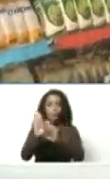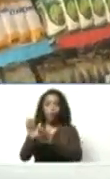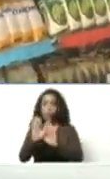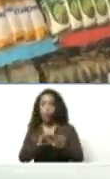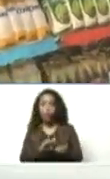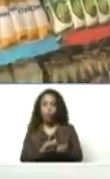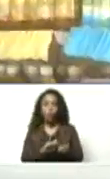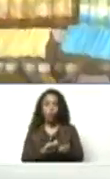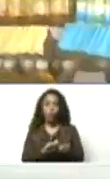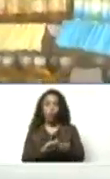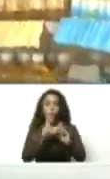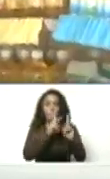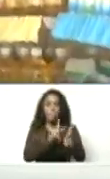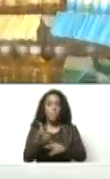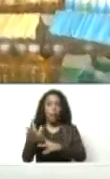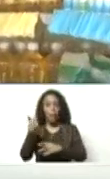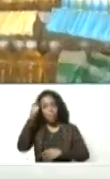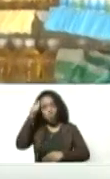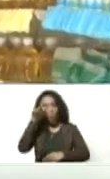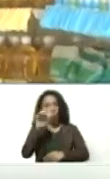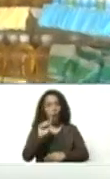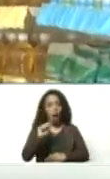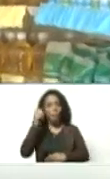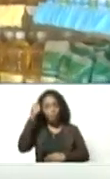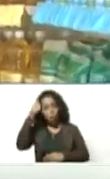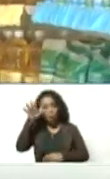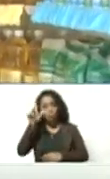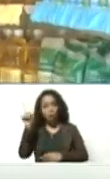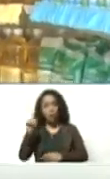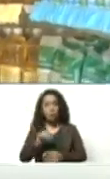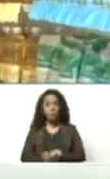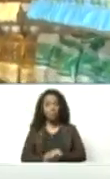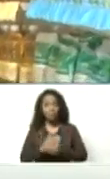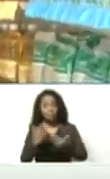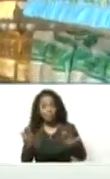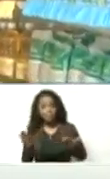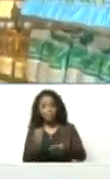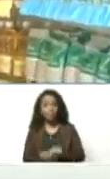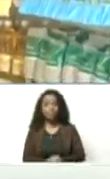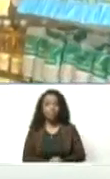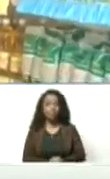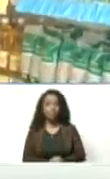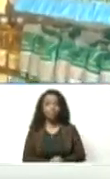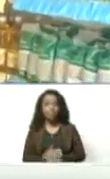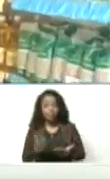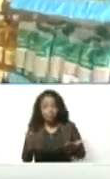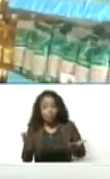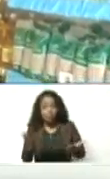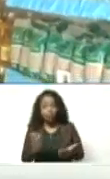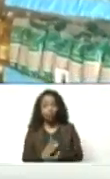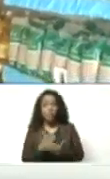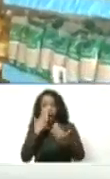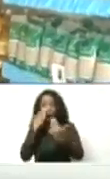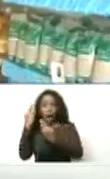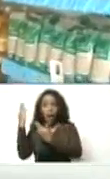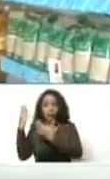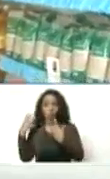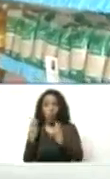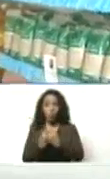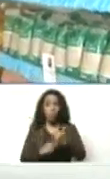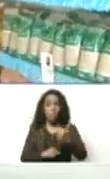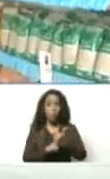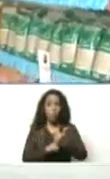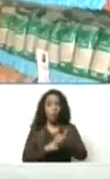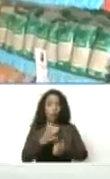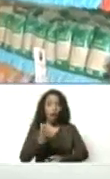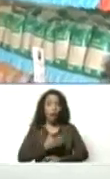Plan pueblo a pueblo, ahí está. ¿Ah? Andy, Anaís, ¿ah? Ahí están acompañados ustedes, la